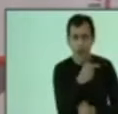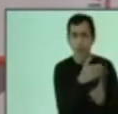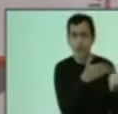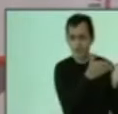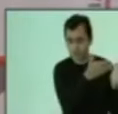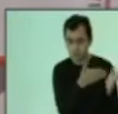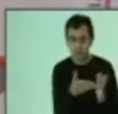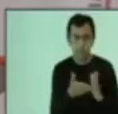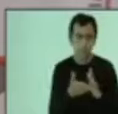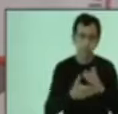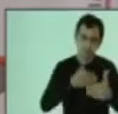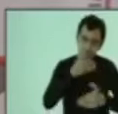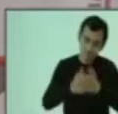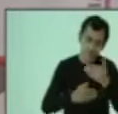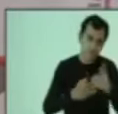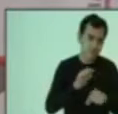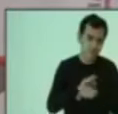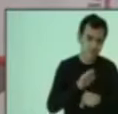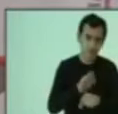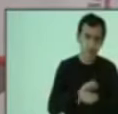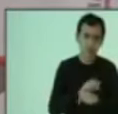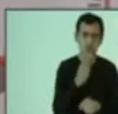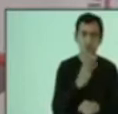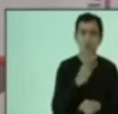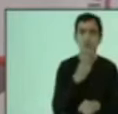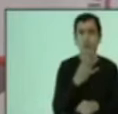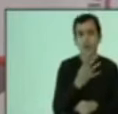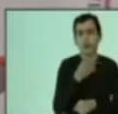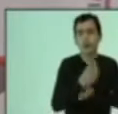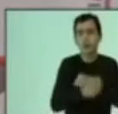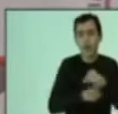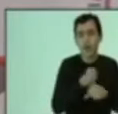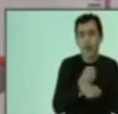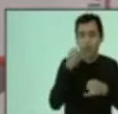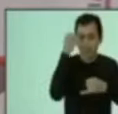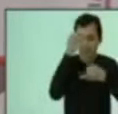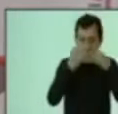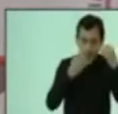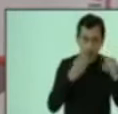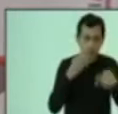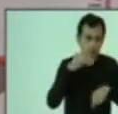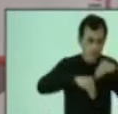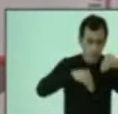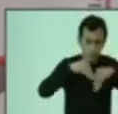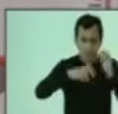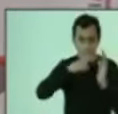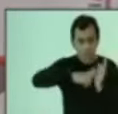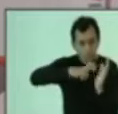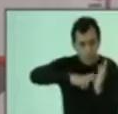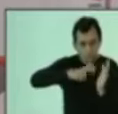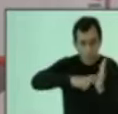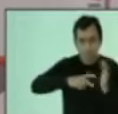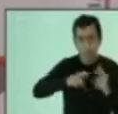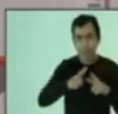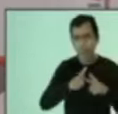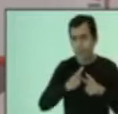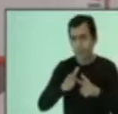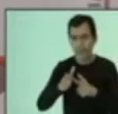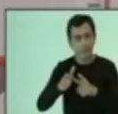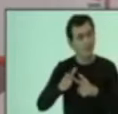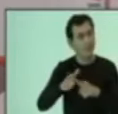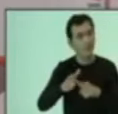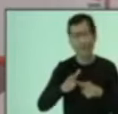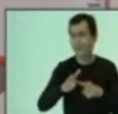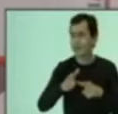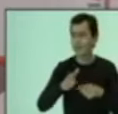a Coatzintla y no querer cada 3 o 4 años inventar o hacer programas nuevos, sino darle continuidad a los